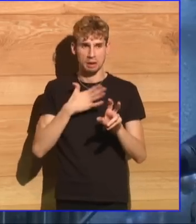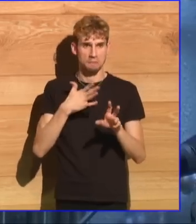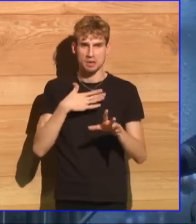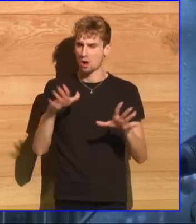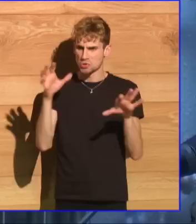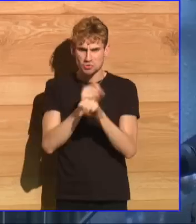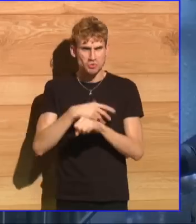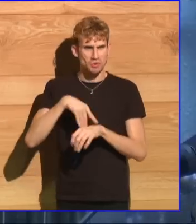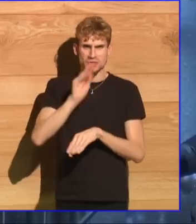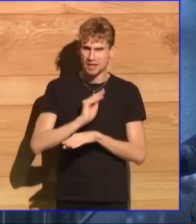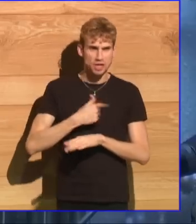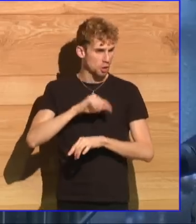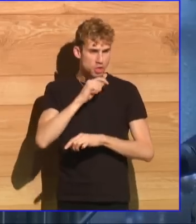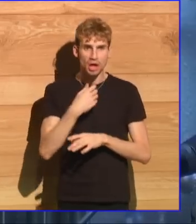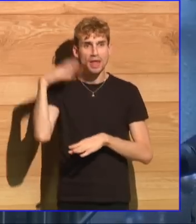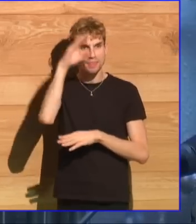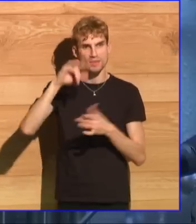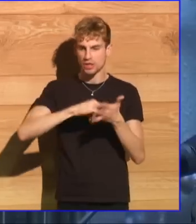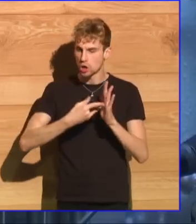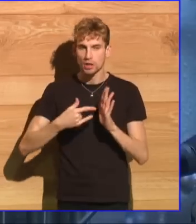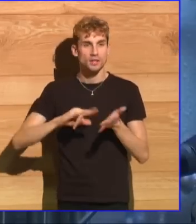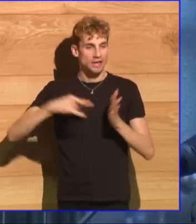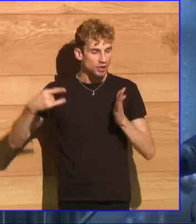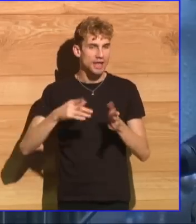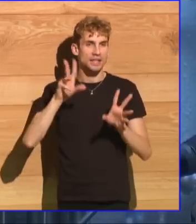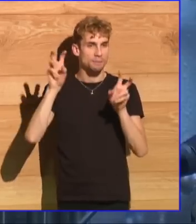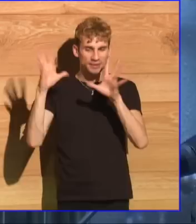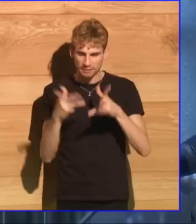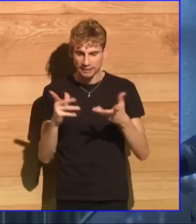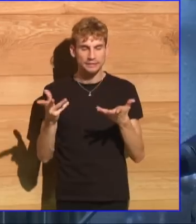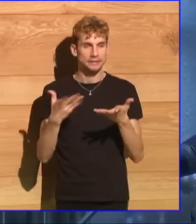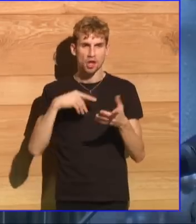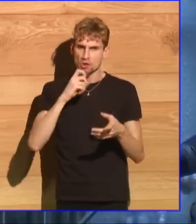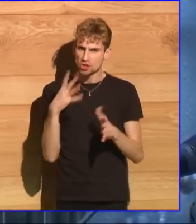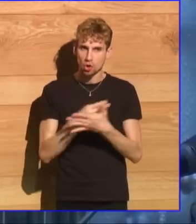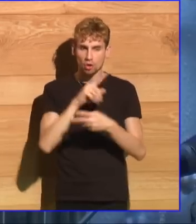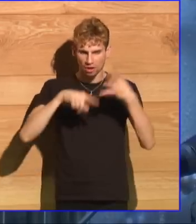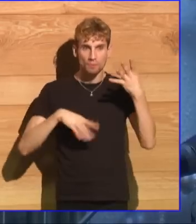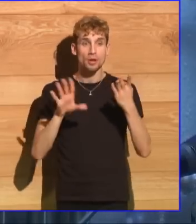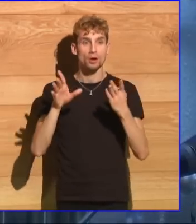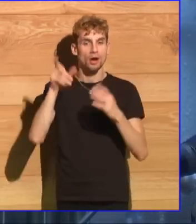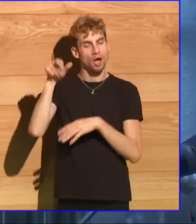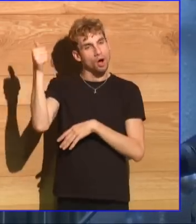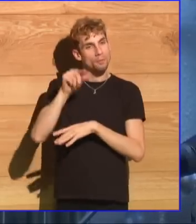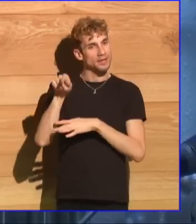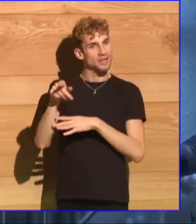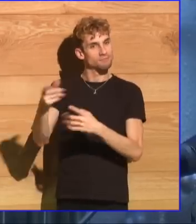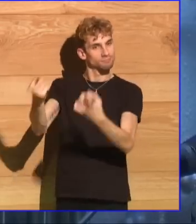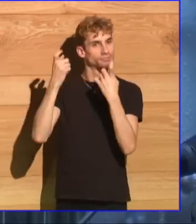o sea, era todo lo que yo odiaba, la ciencia, la tecnología, las matemáticas, y sin embargo ese hombre había conseguido